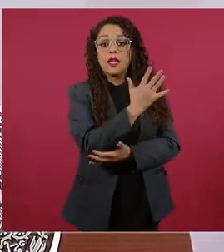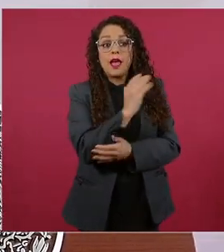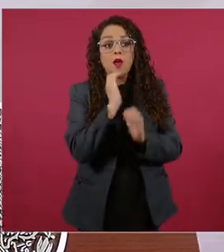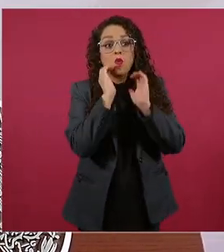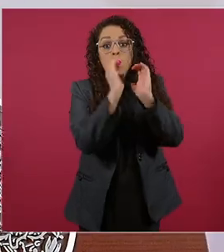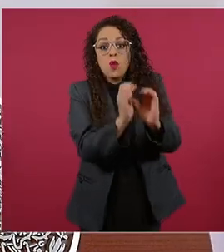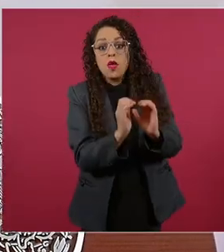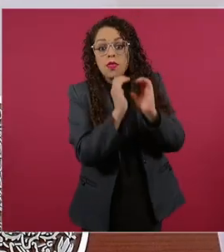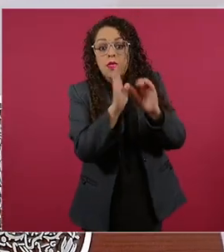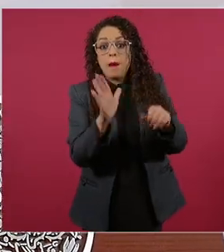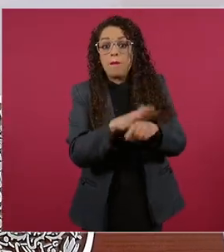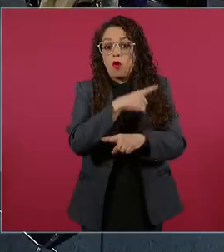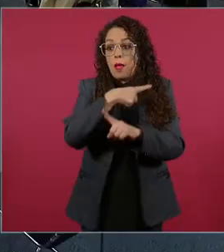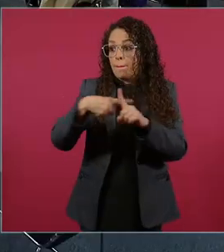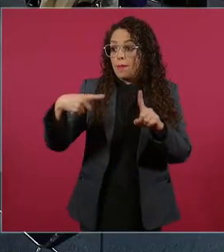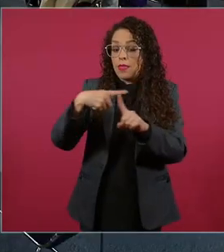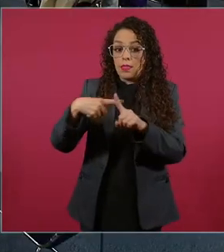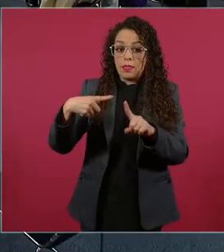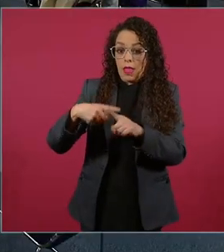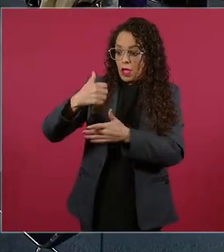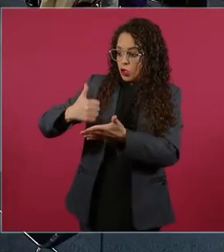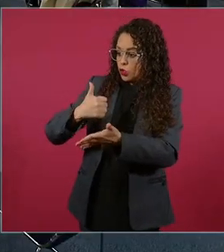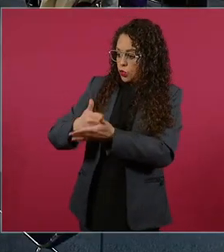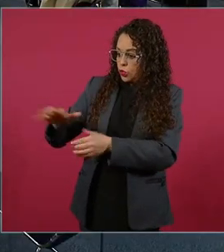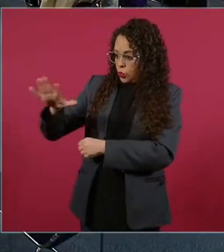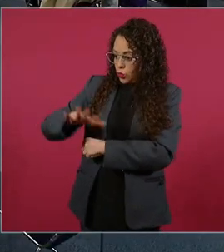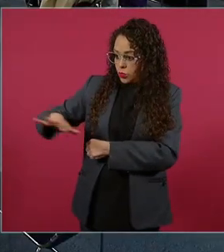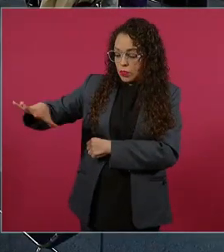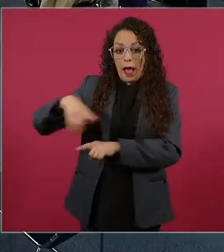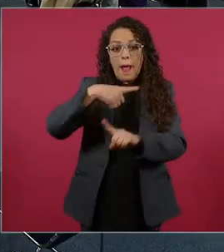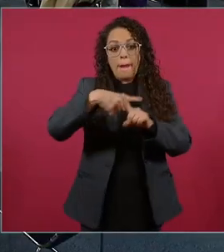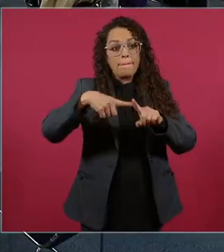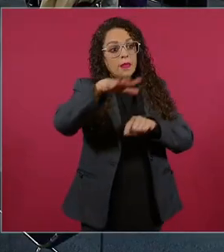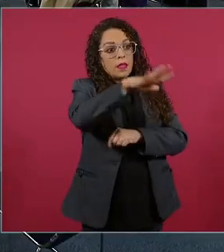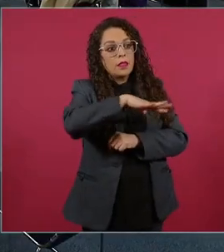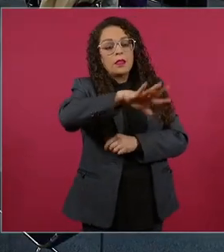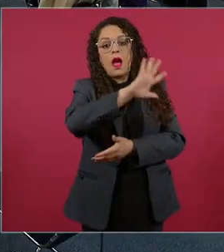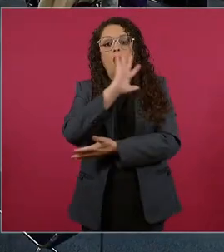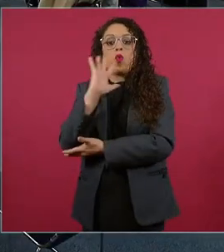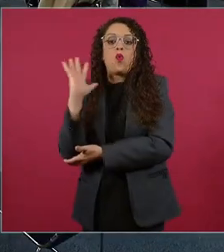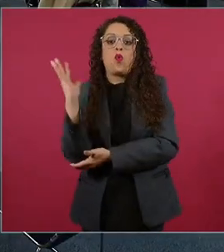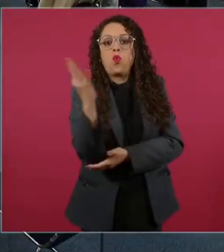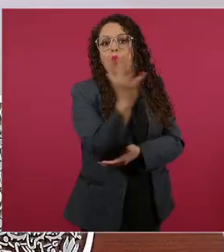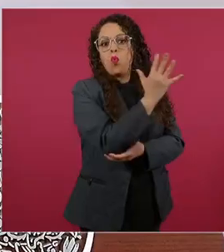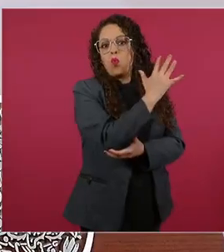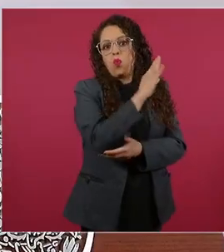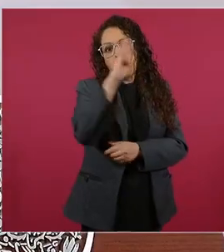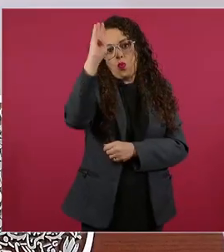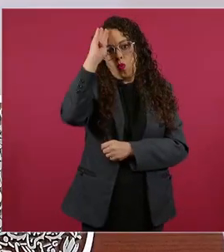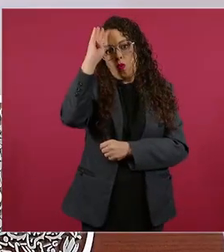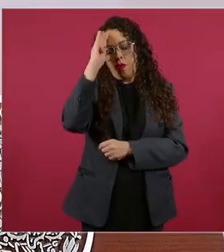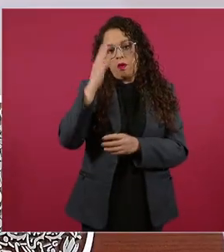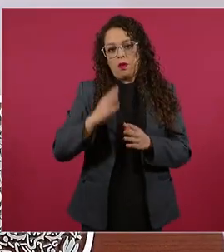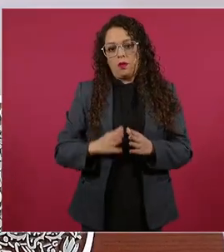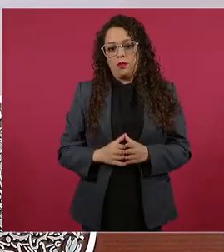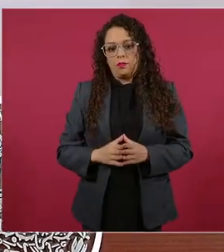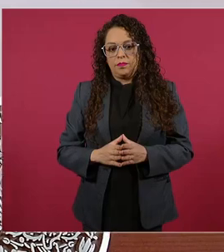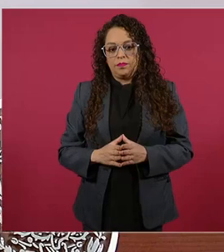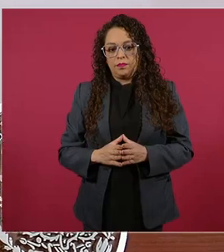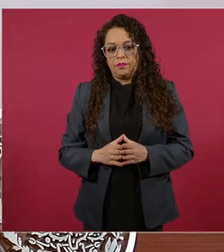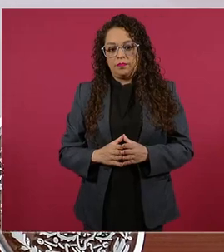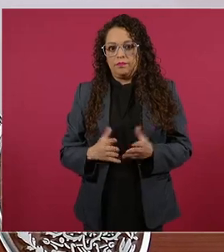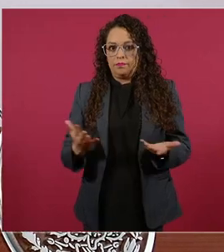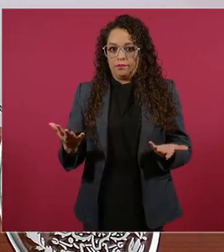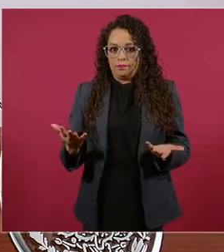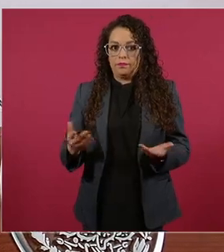y la mitad era urbana, y la mitad urbana vivía del oxígeno